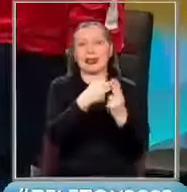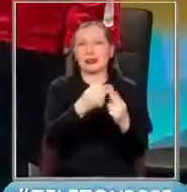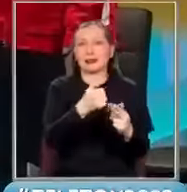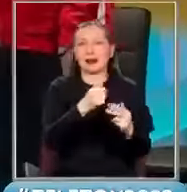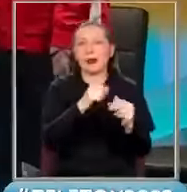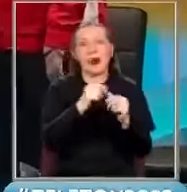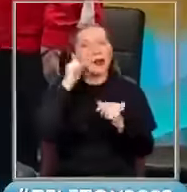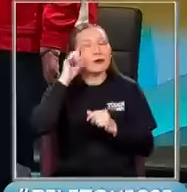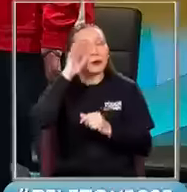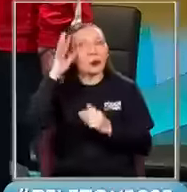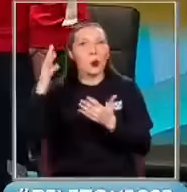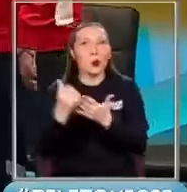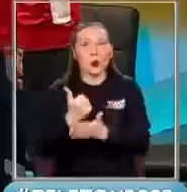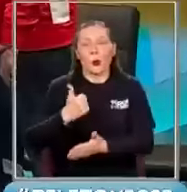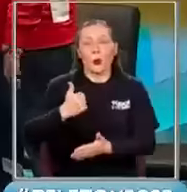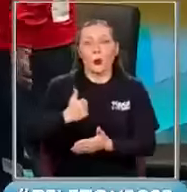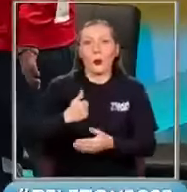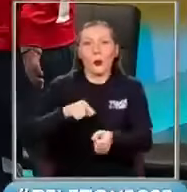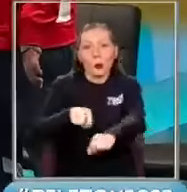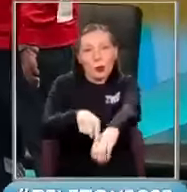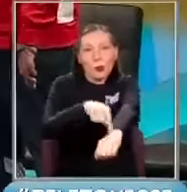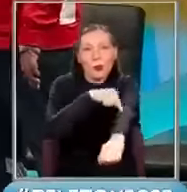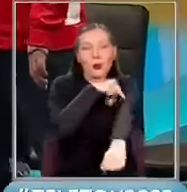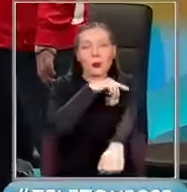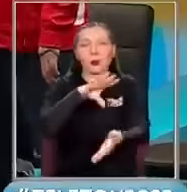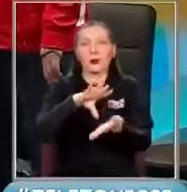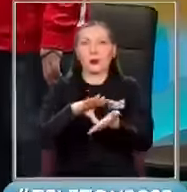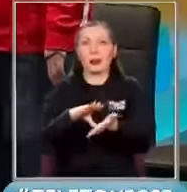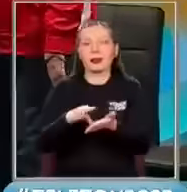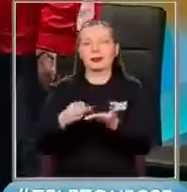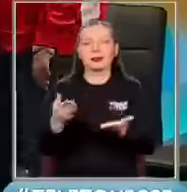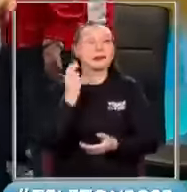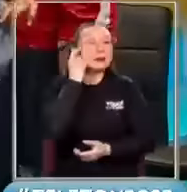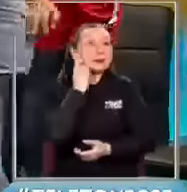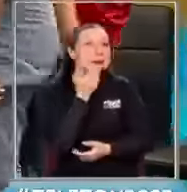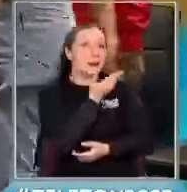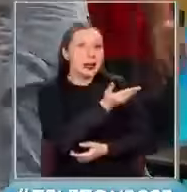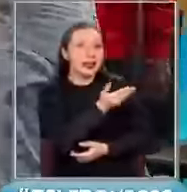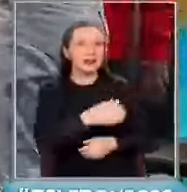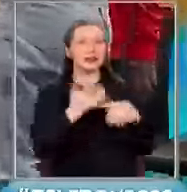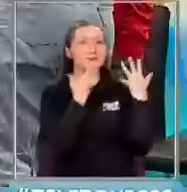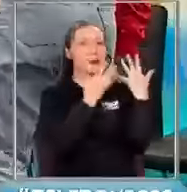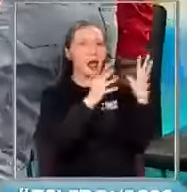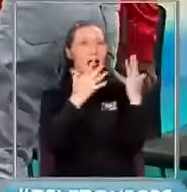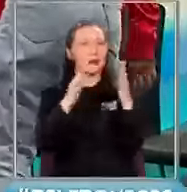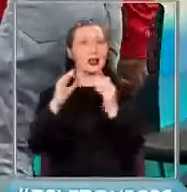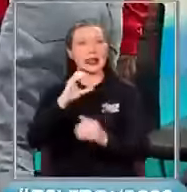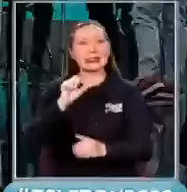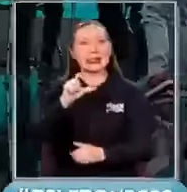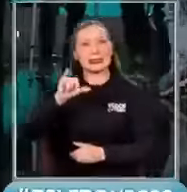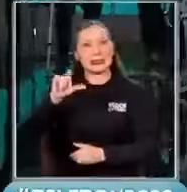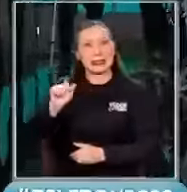tantos sueños a lo largo de nuestro país. Marito. Gracias, gracias. Bien. Un aplauso para Cecilia Bolocco. Eso.